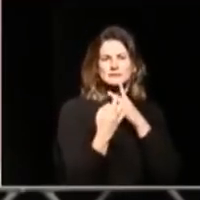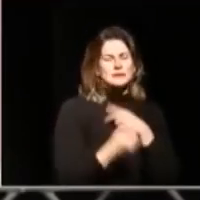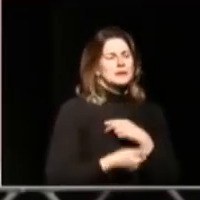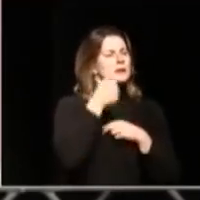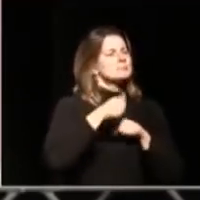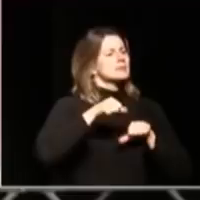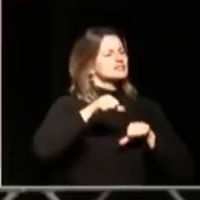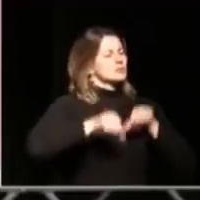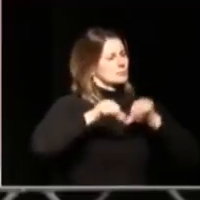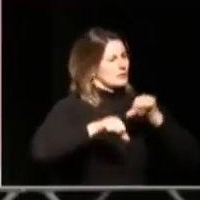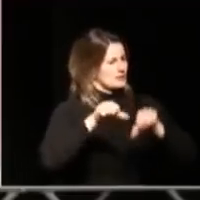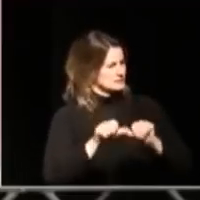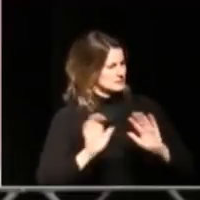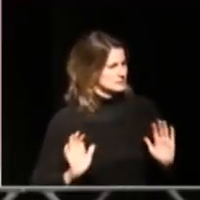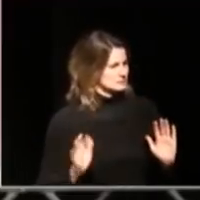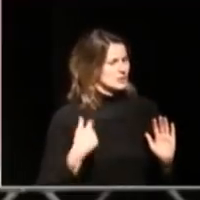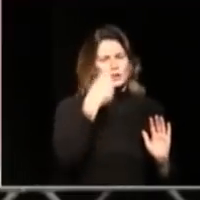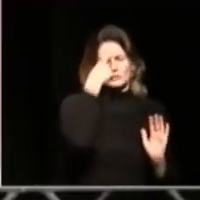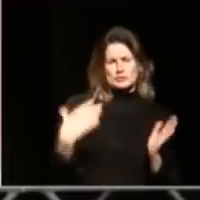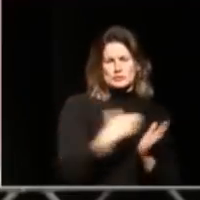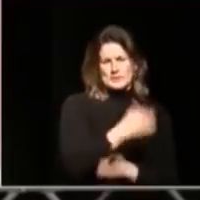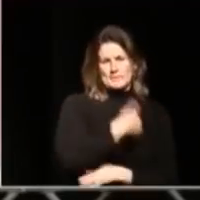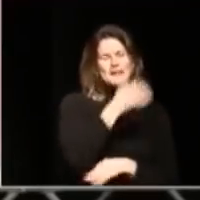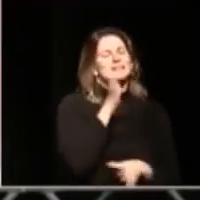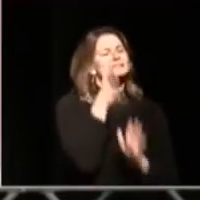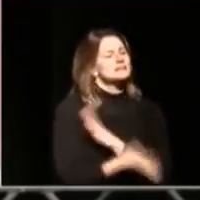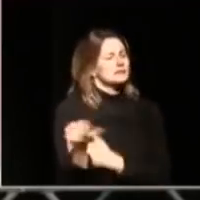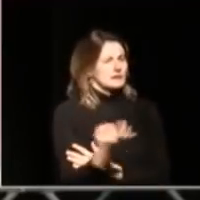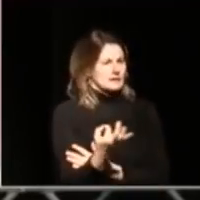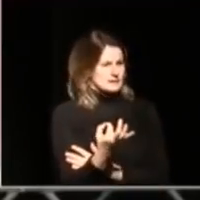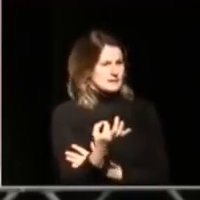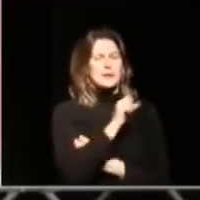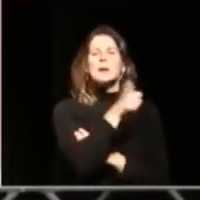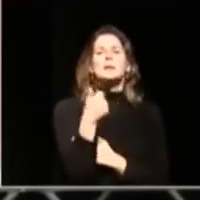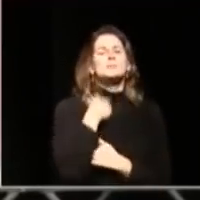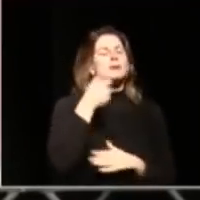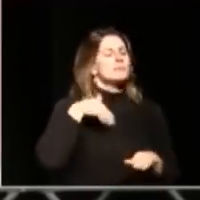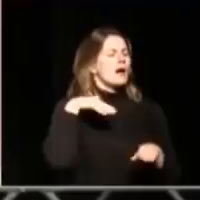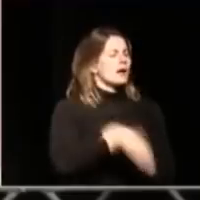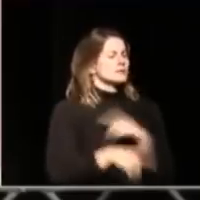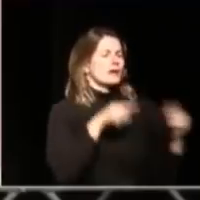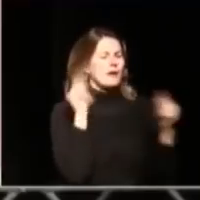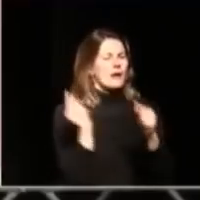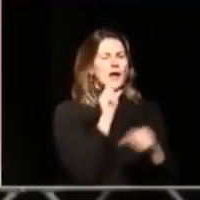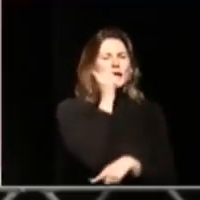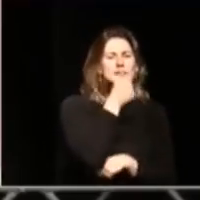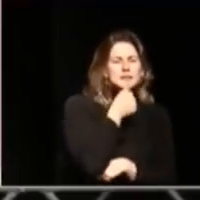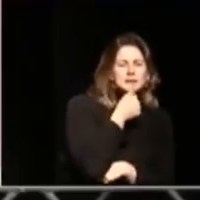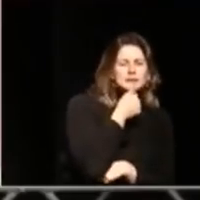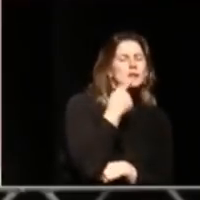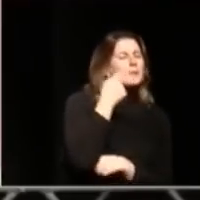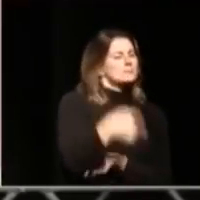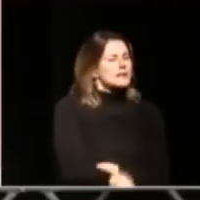más procesismo. Y yo creo que todo el mundo sabe lo que significa eso ya. Lo primero, una eterna discusión sobre quién tiene que ser